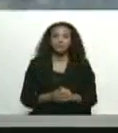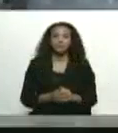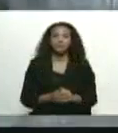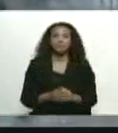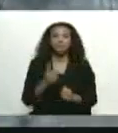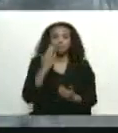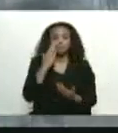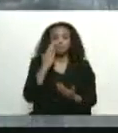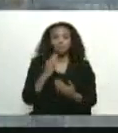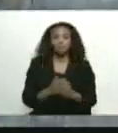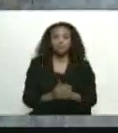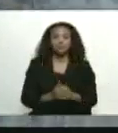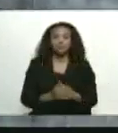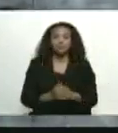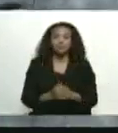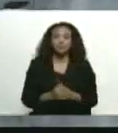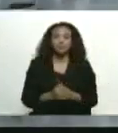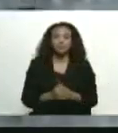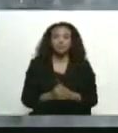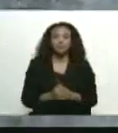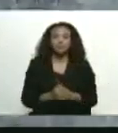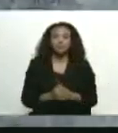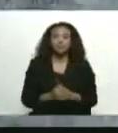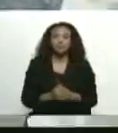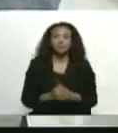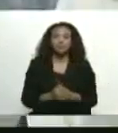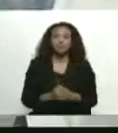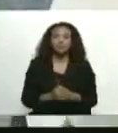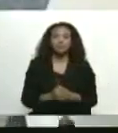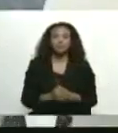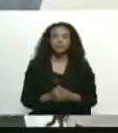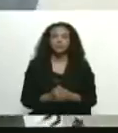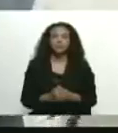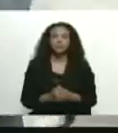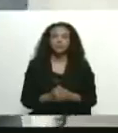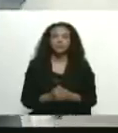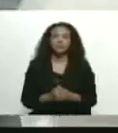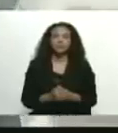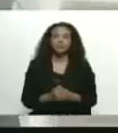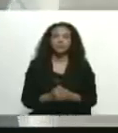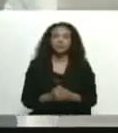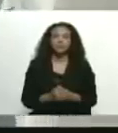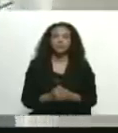Fíjense, entre otras cosas, una pista para escalar, que